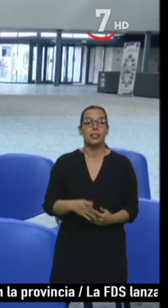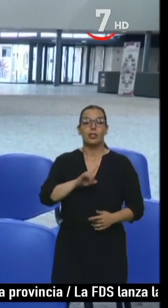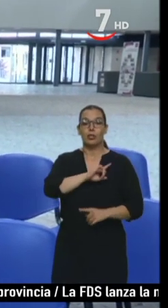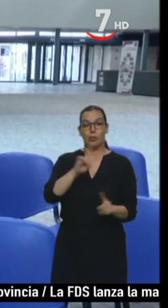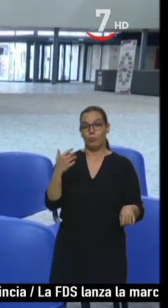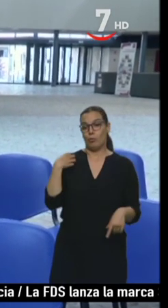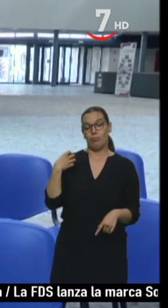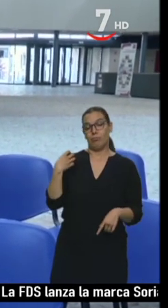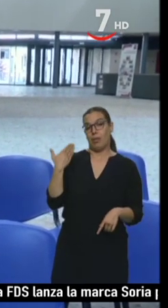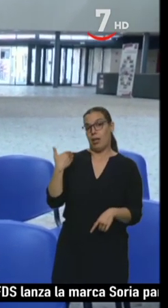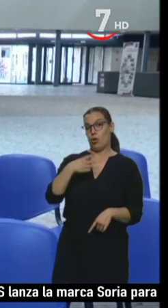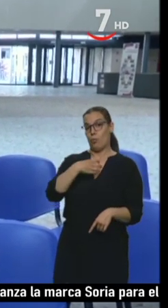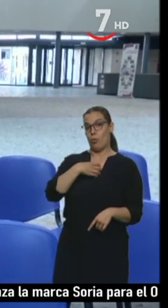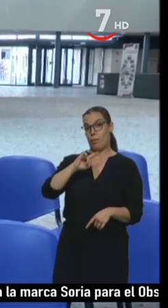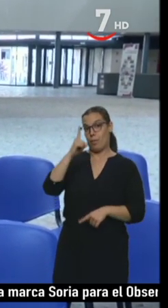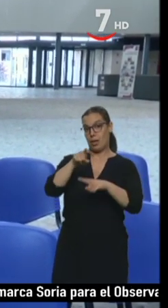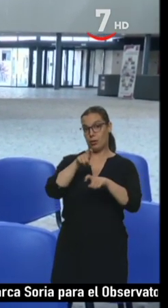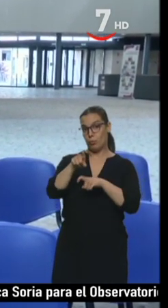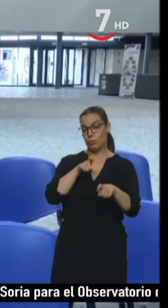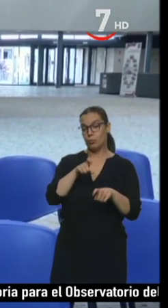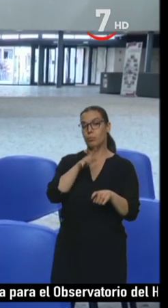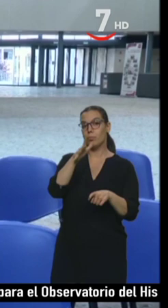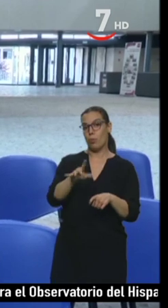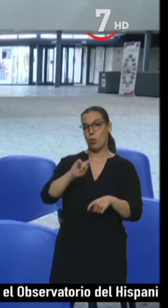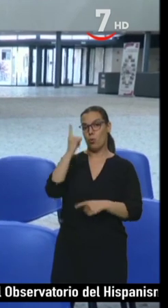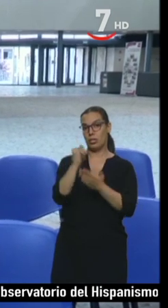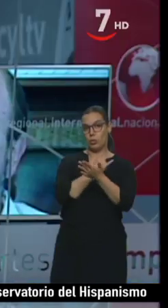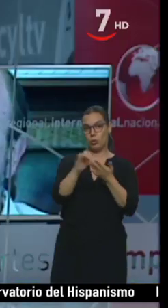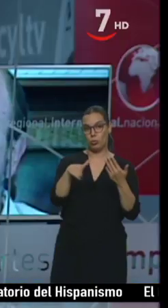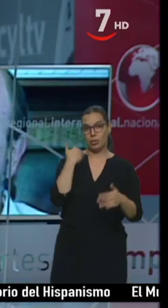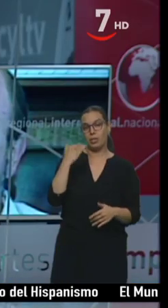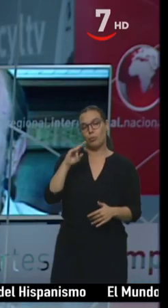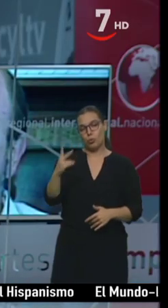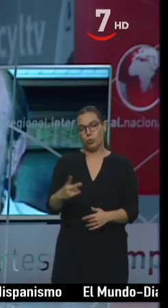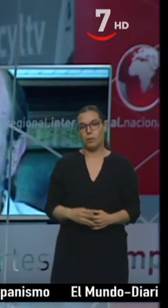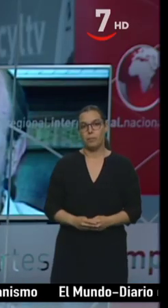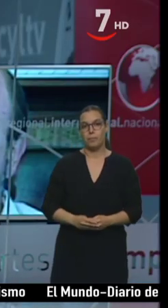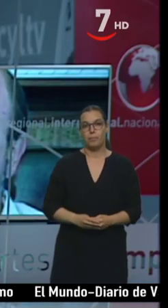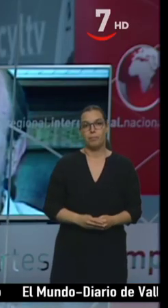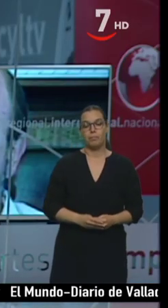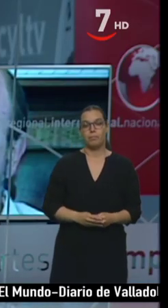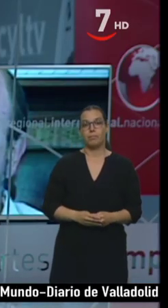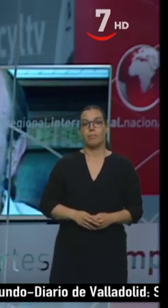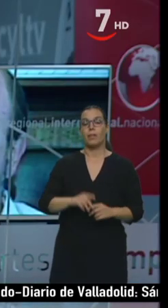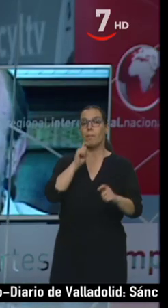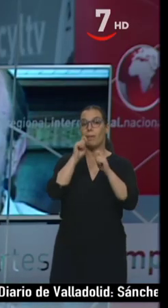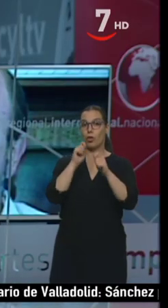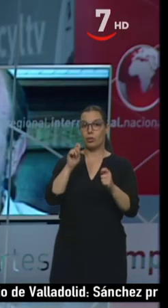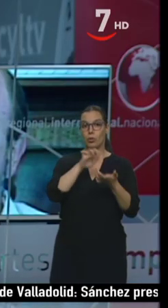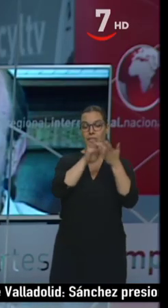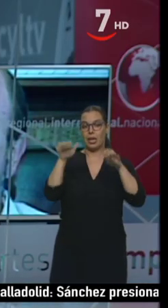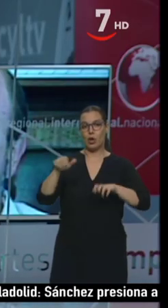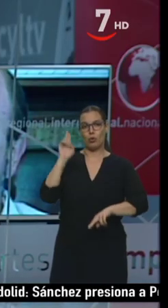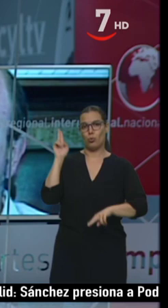porque me quedó una asignatura y pues a la segunda. Luto en el periodismo de Castilla y León. Ha